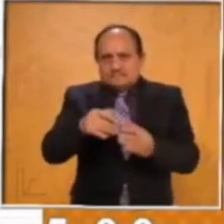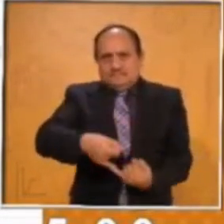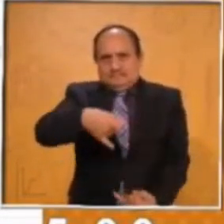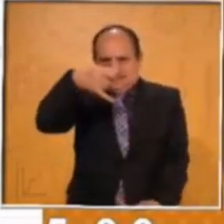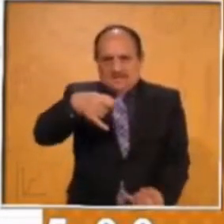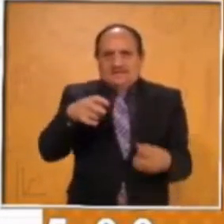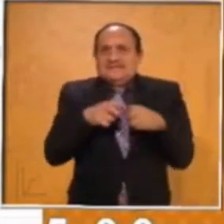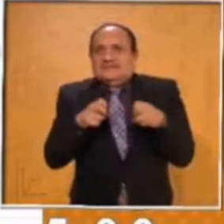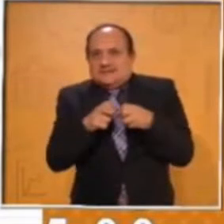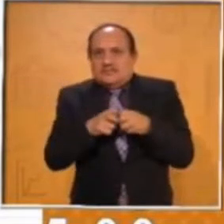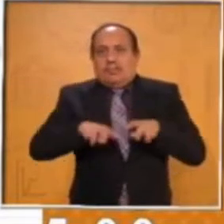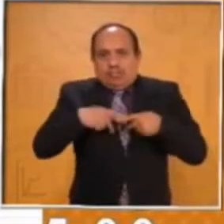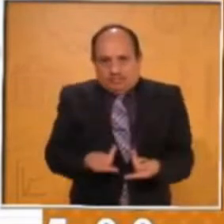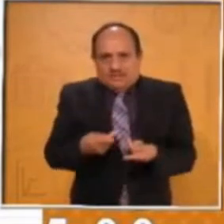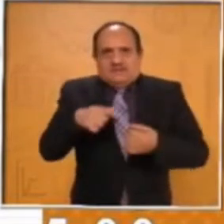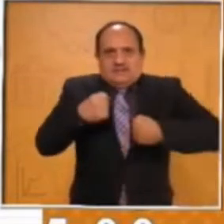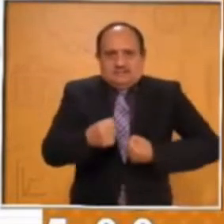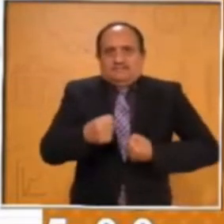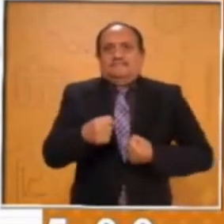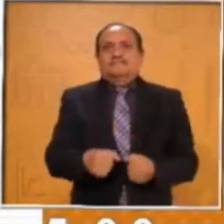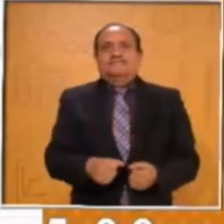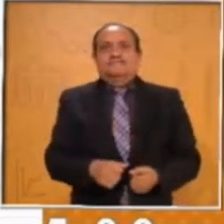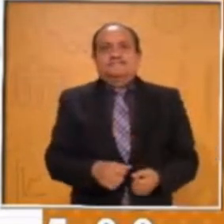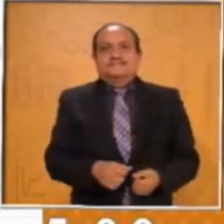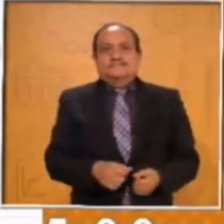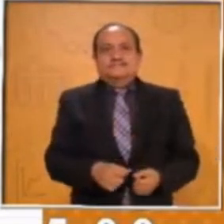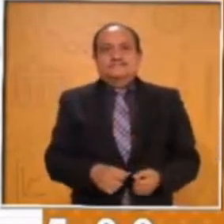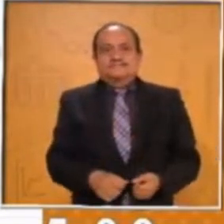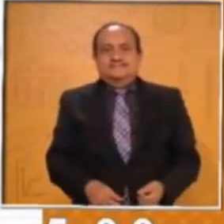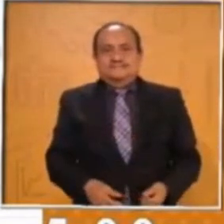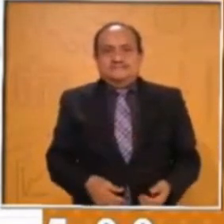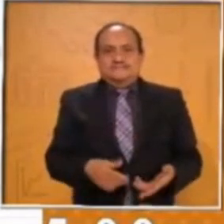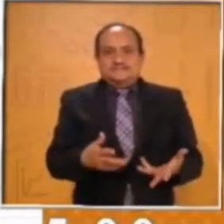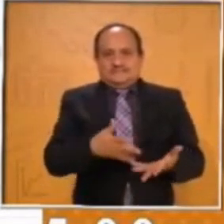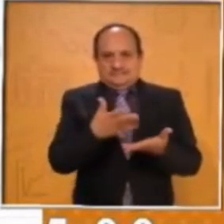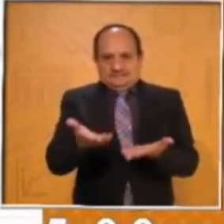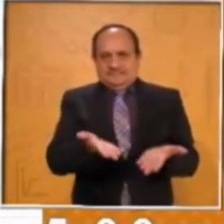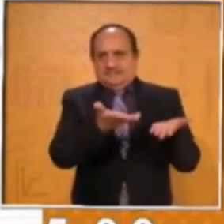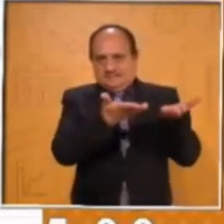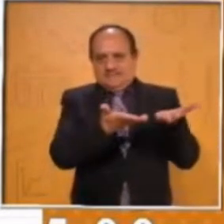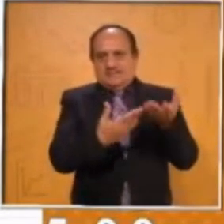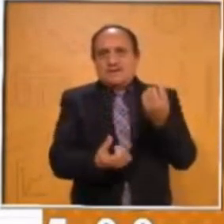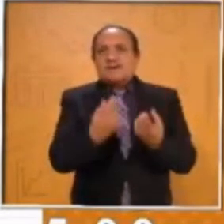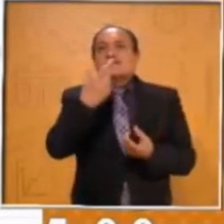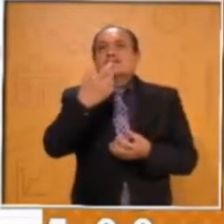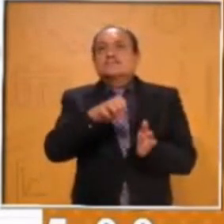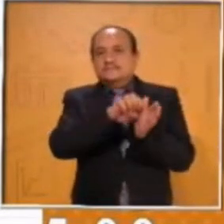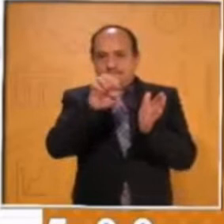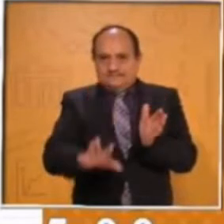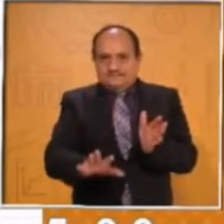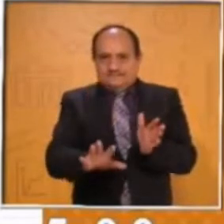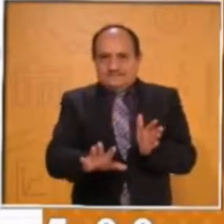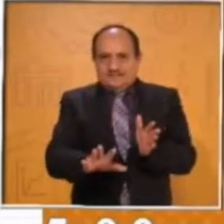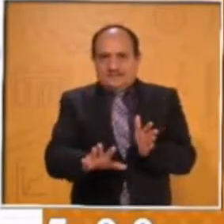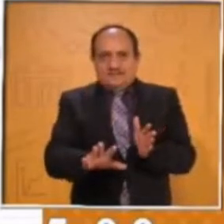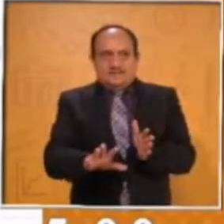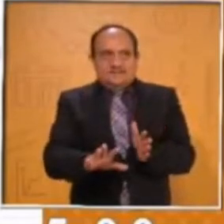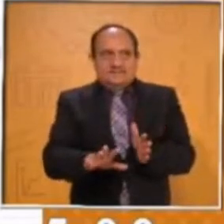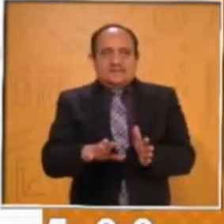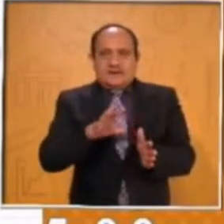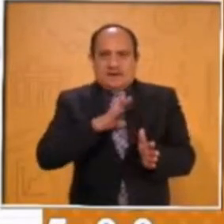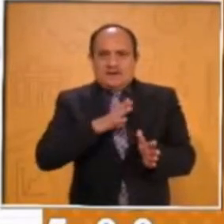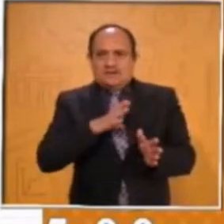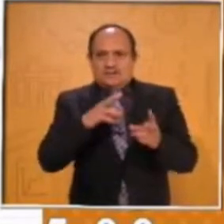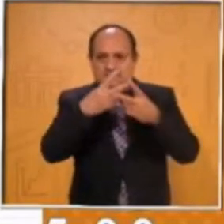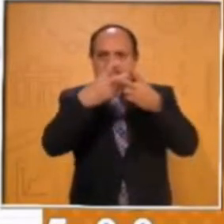Delgado, nervioso, débil, firme, fuerte. Y esos son algunos ejemplos de los que tenemos para, con los